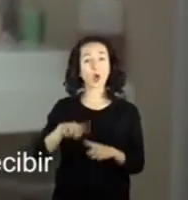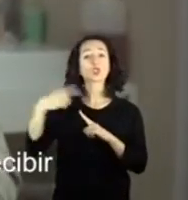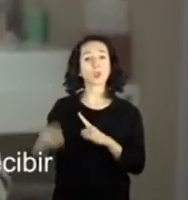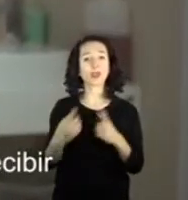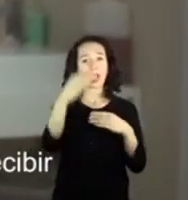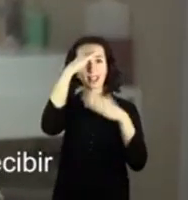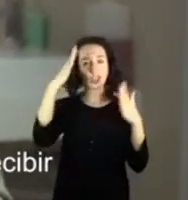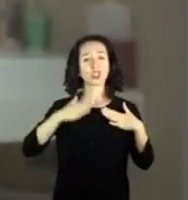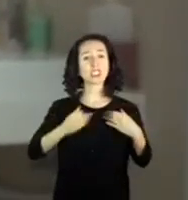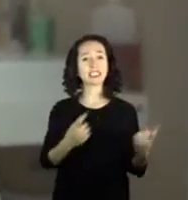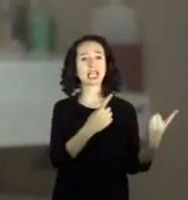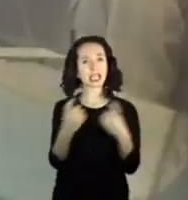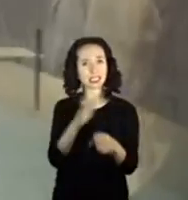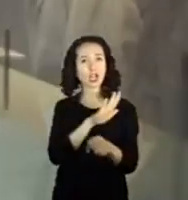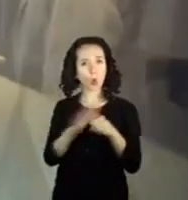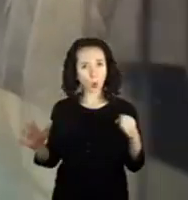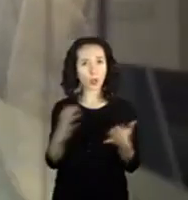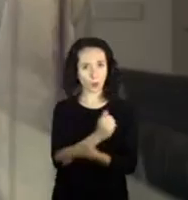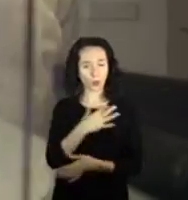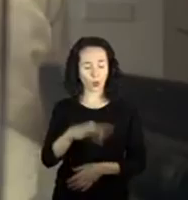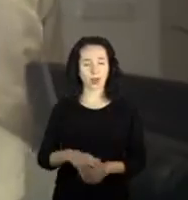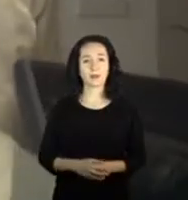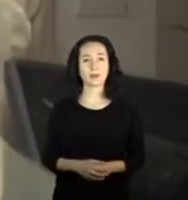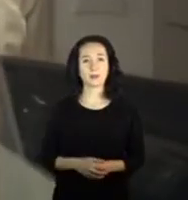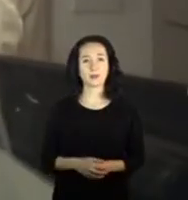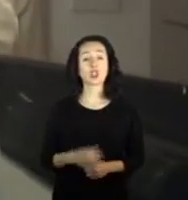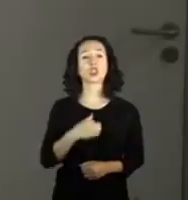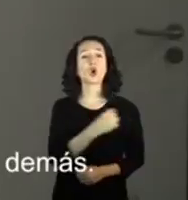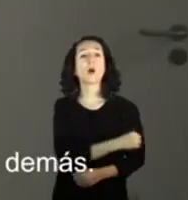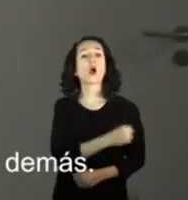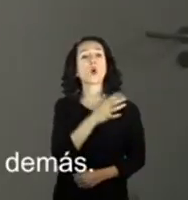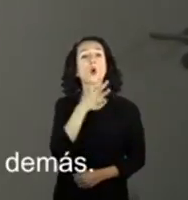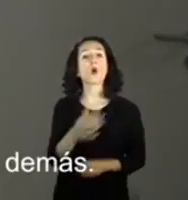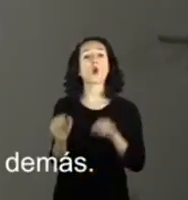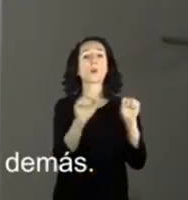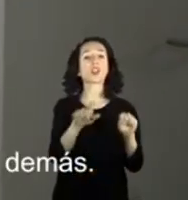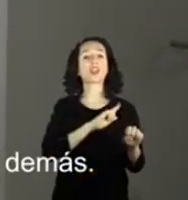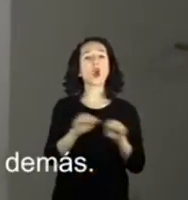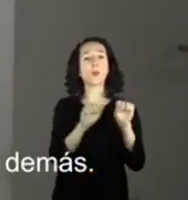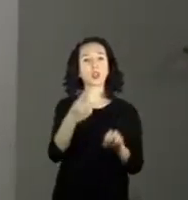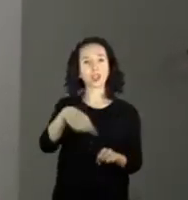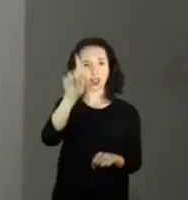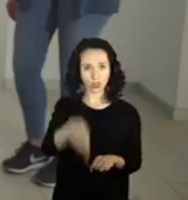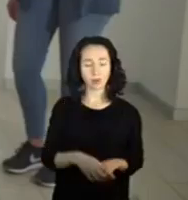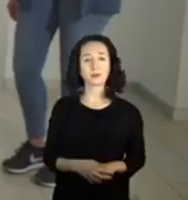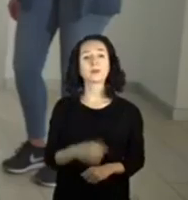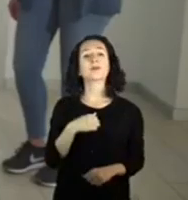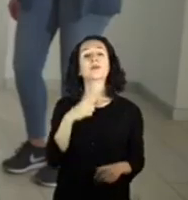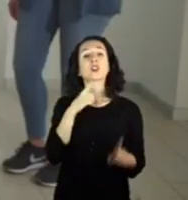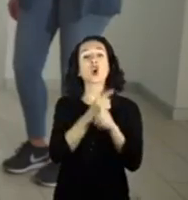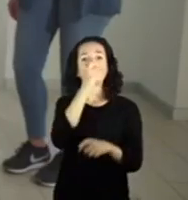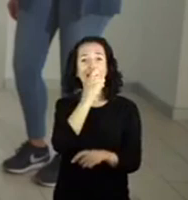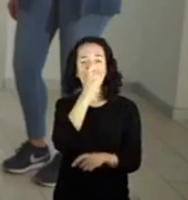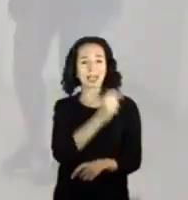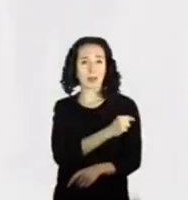sanitario, que todos podamos recibir la atención sanitaria que necesitamos. Yo me vacuno para protegerme y proteger a los demás. Nos vacunamos